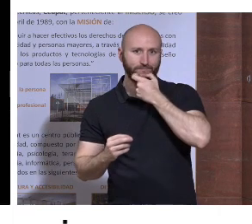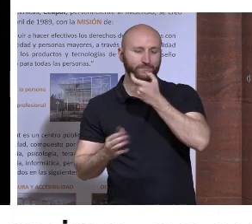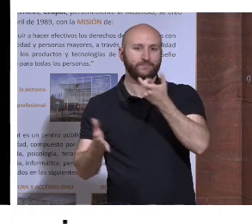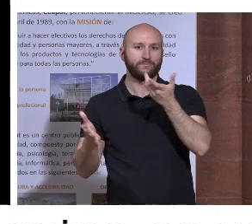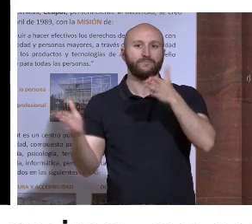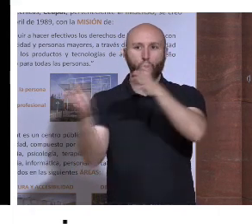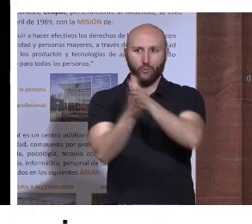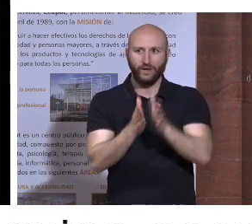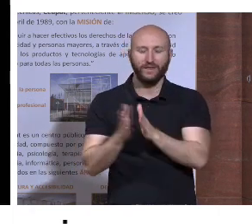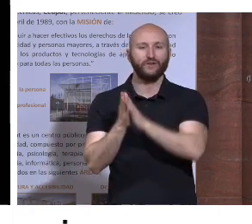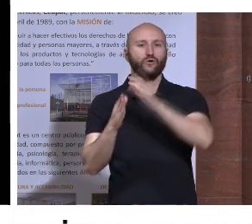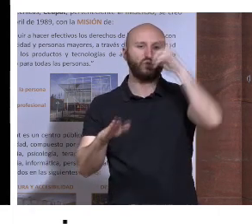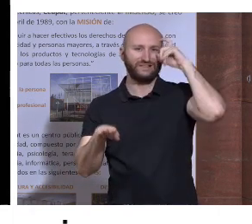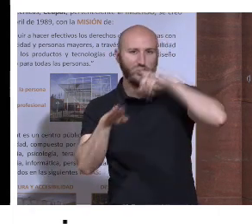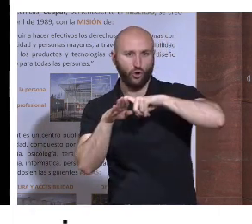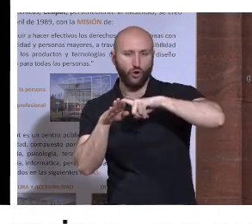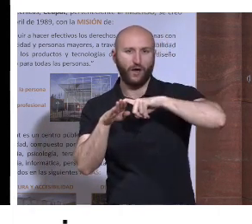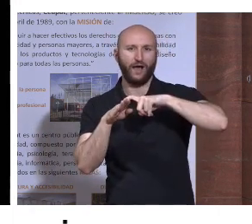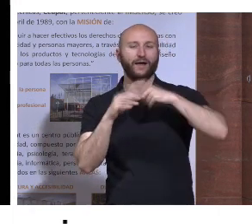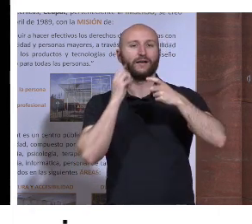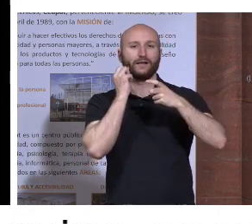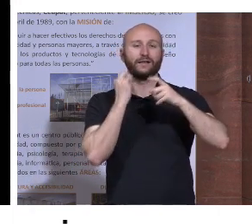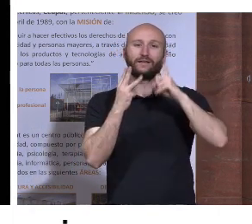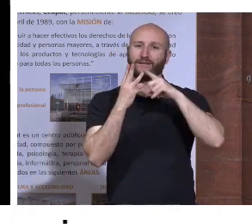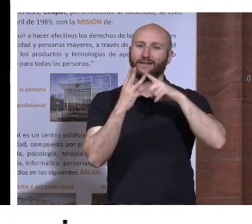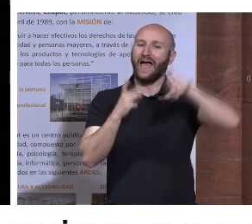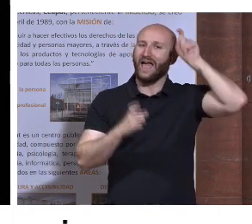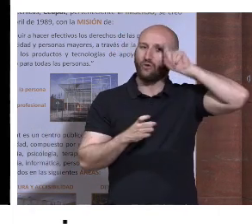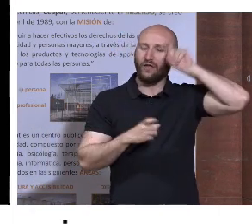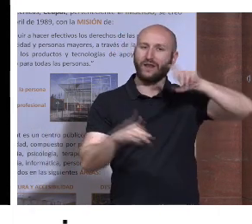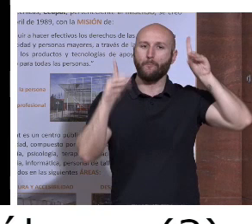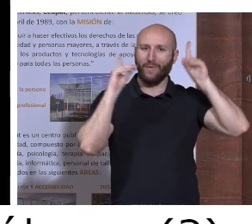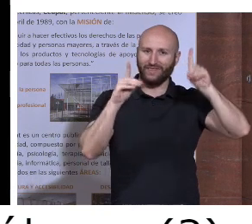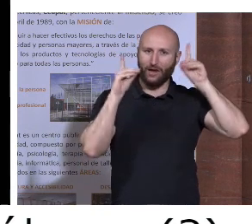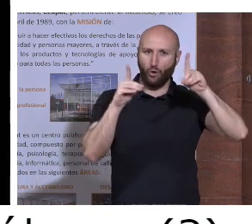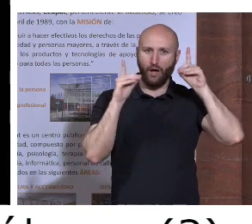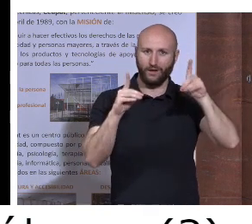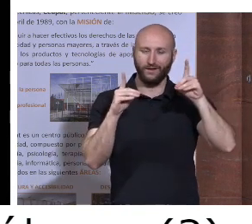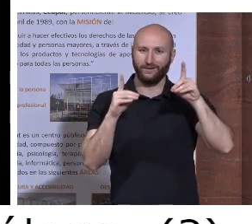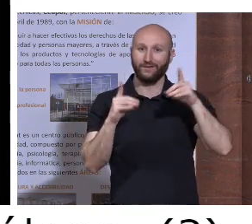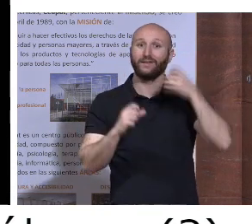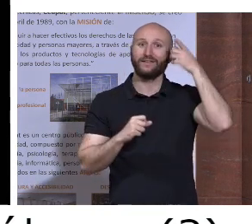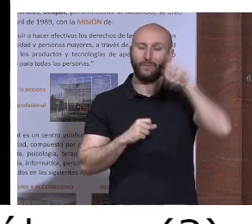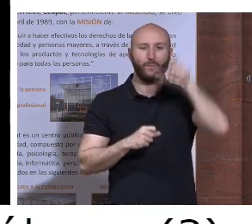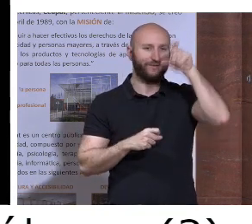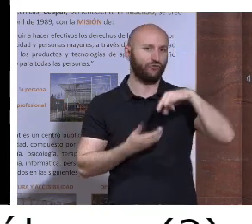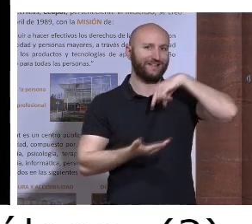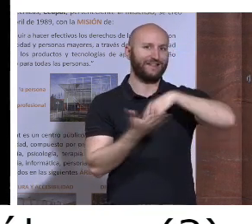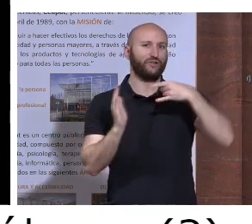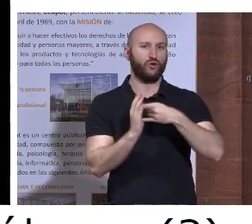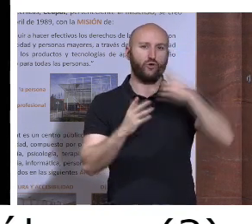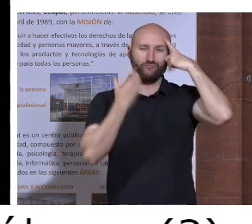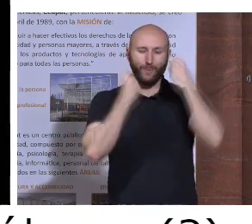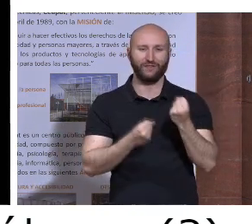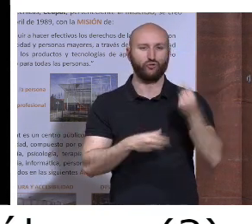Ann Meyer, psicóloga, Grace Mio, que es la educadora, pedagoga, y Skip Stall, que es uno de los tecnólogos del